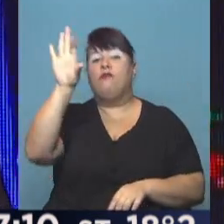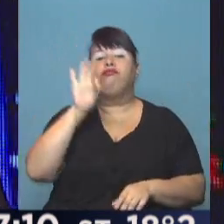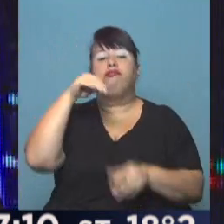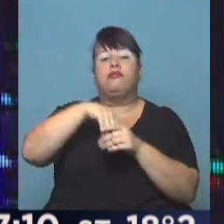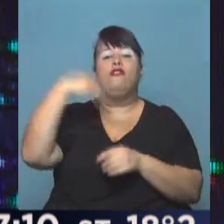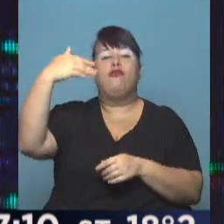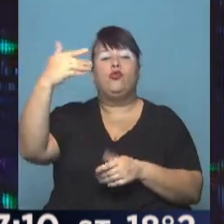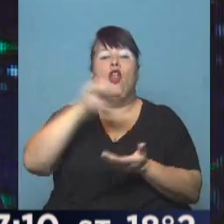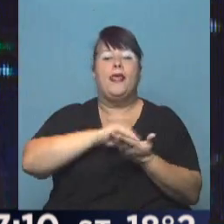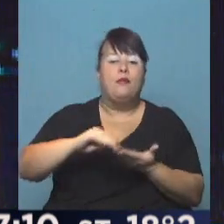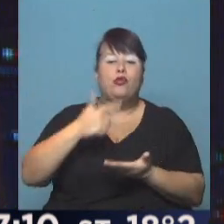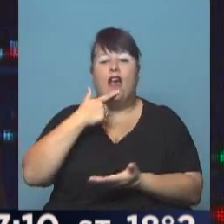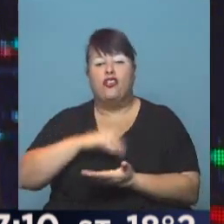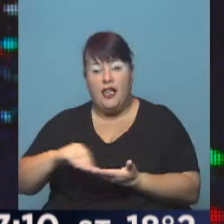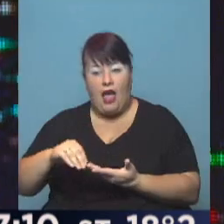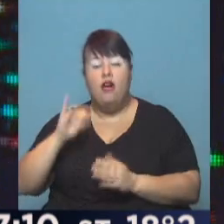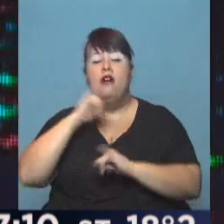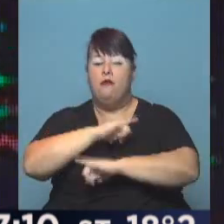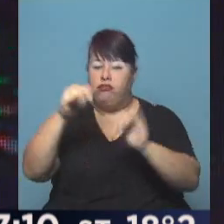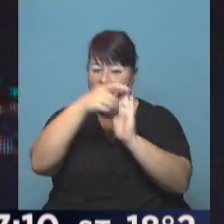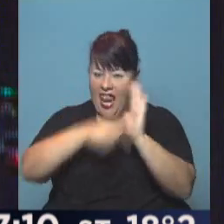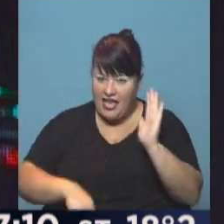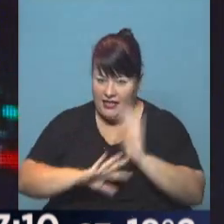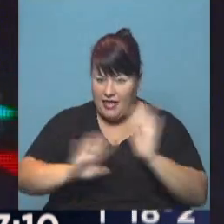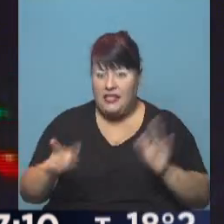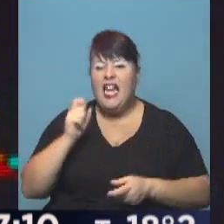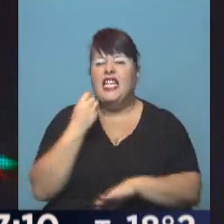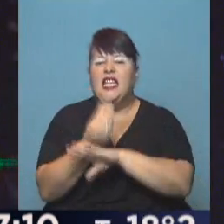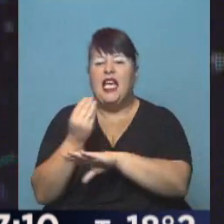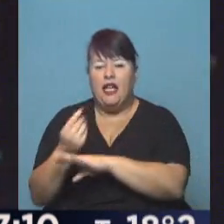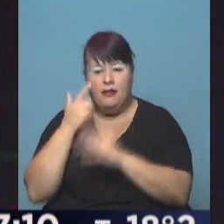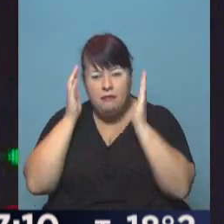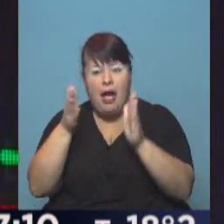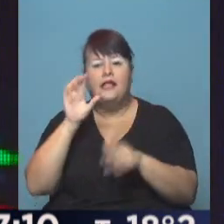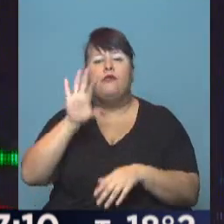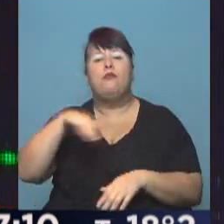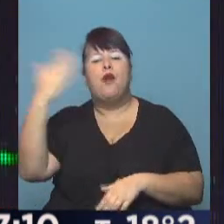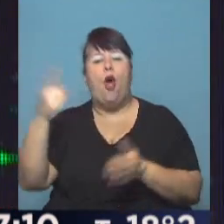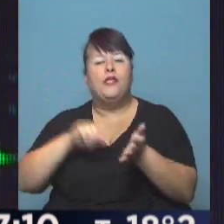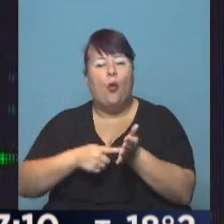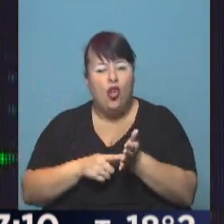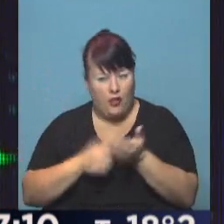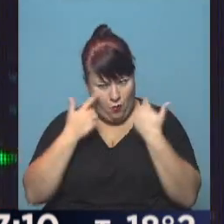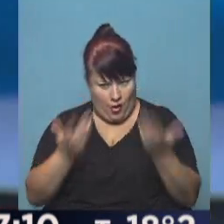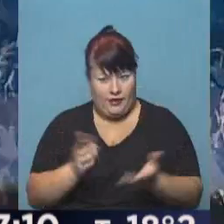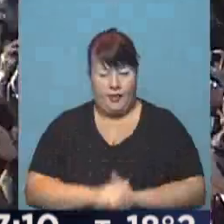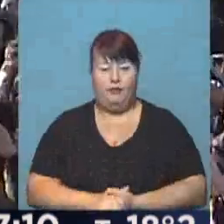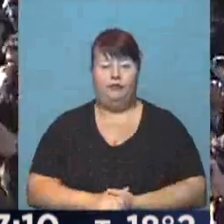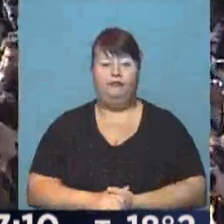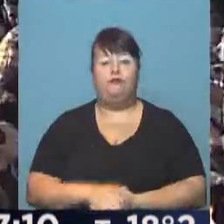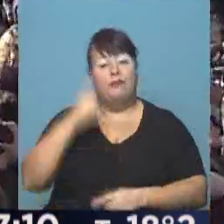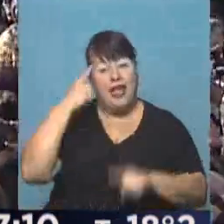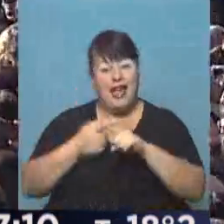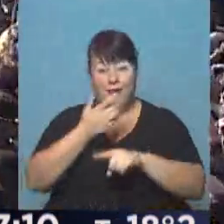futuros legisladores se conocieron las listas se conocieron los candidatos nos concentramos en provincia de buenos aires para que esta ex